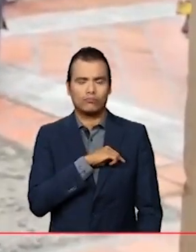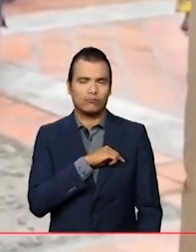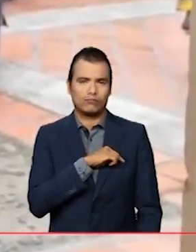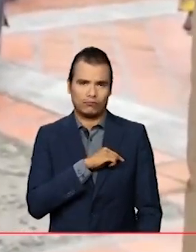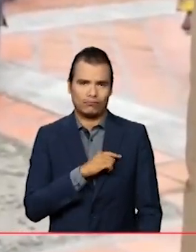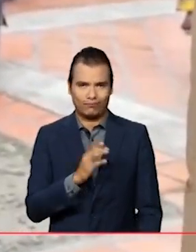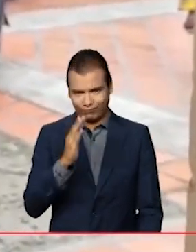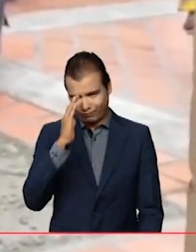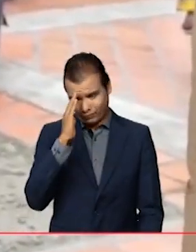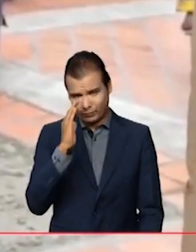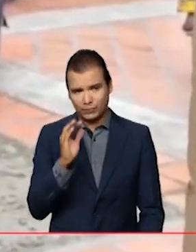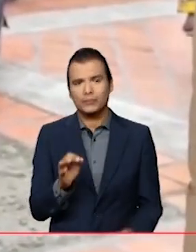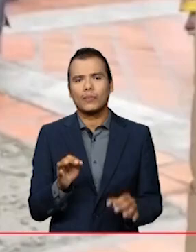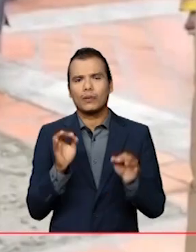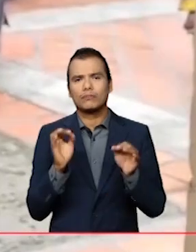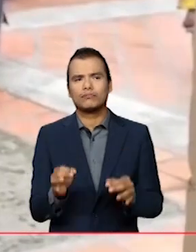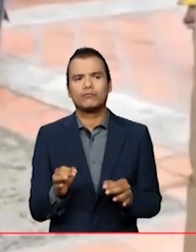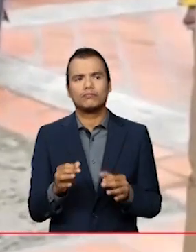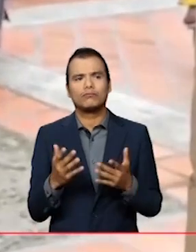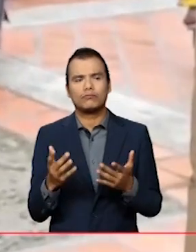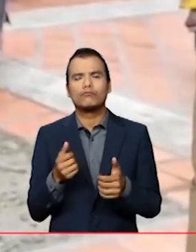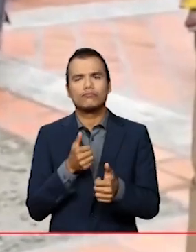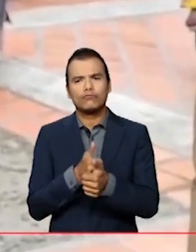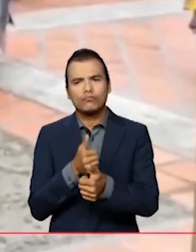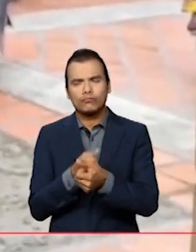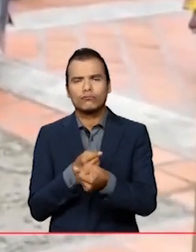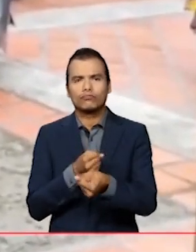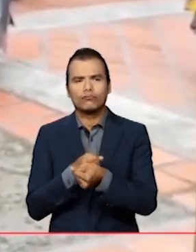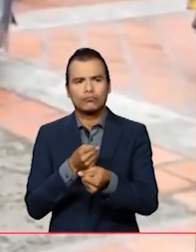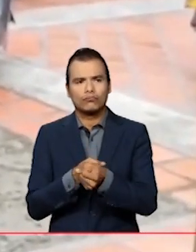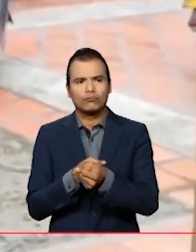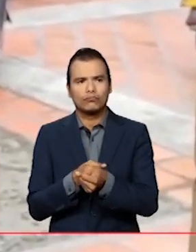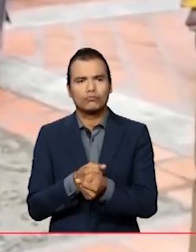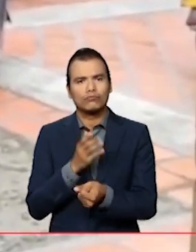espiritual el elemento del acompañamiento espiritual, el